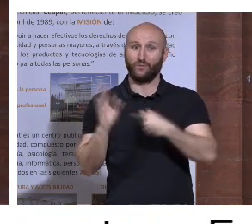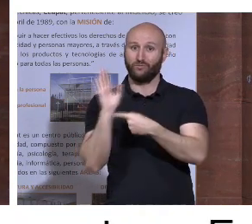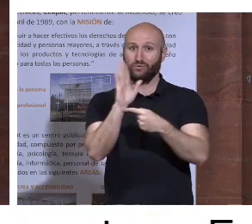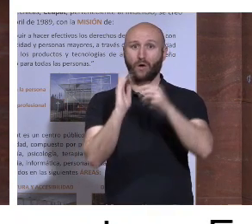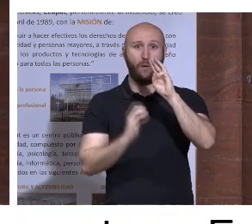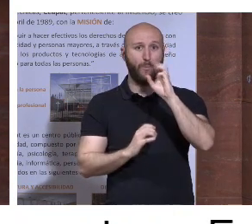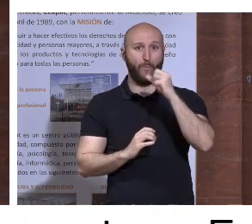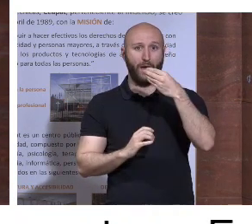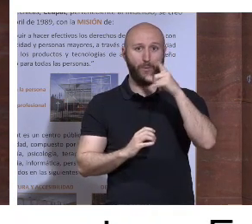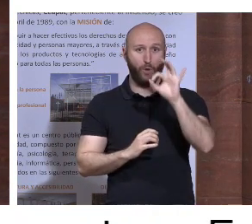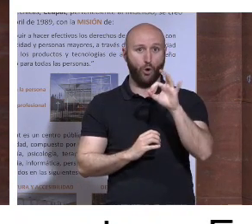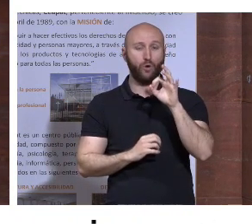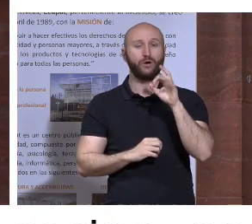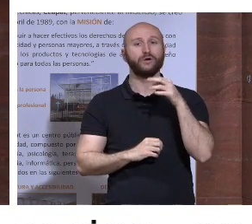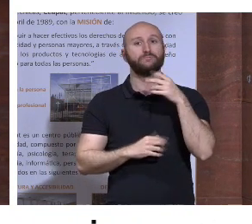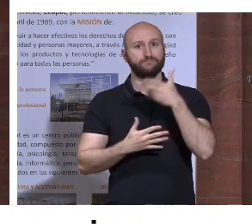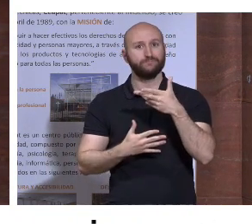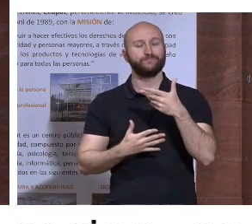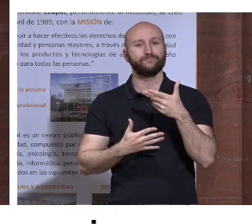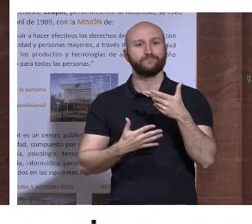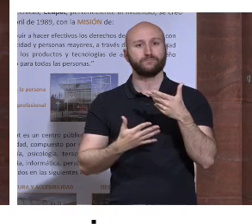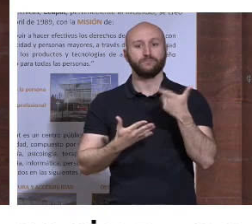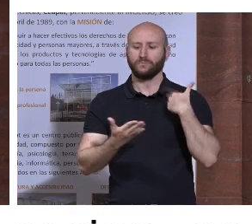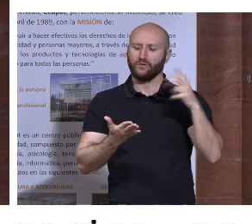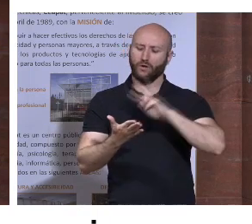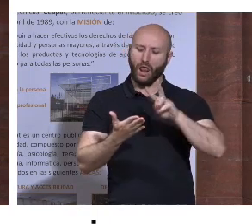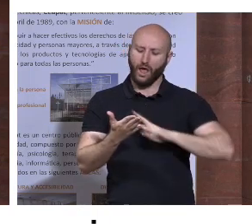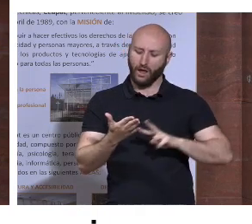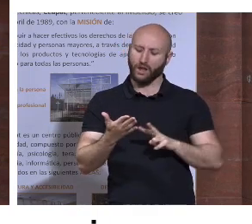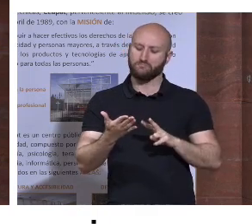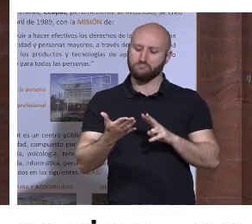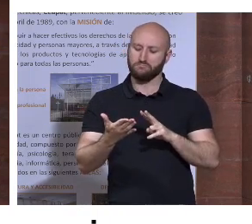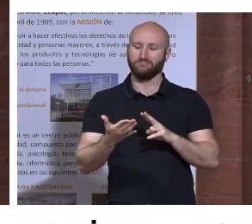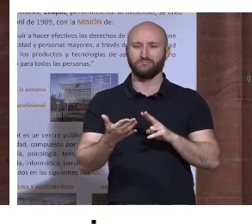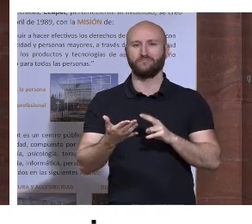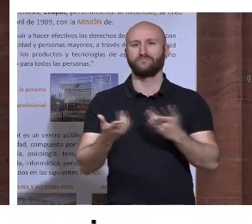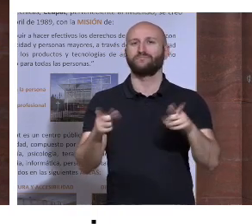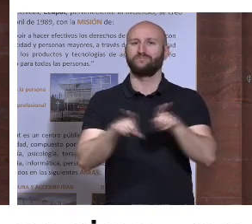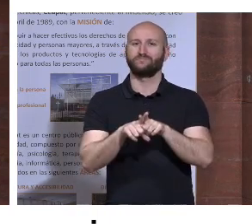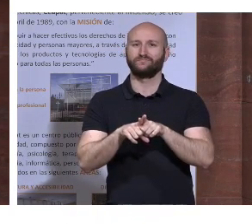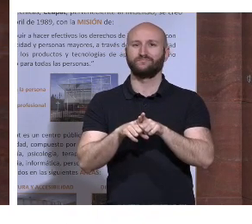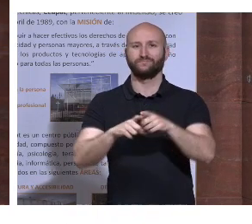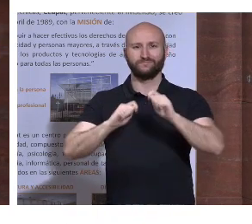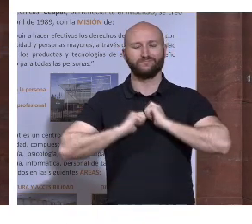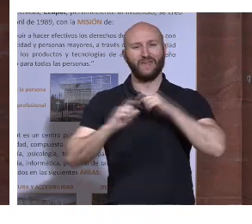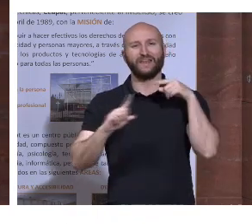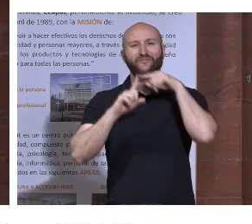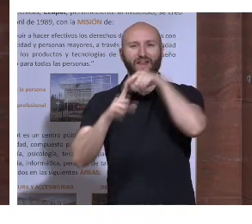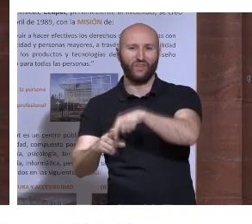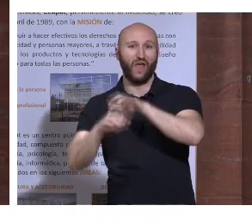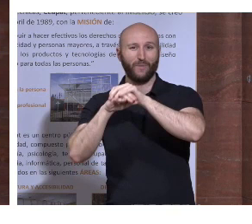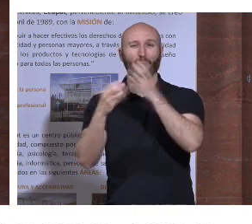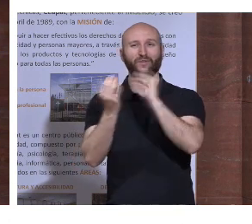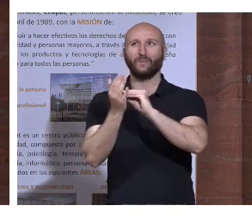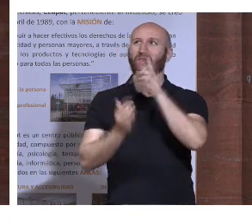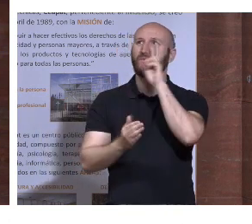y que entonces pues lo leí y me acompaña como una referencia a un amigo. De vez en cuando lo miro en la